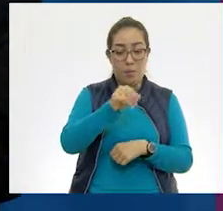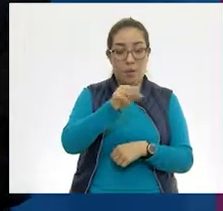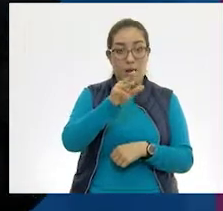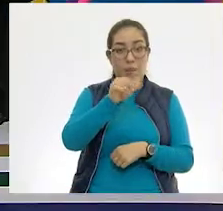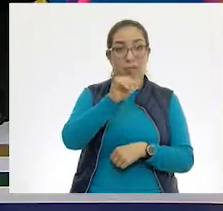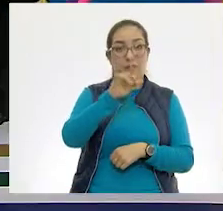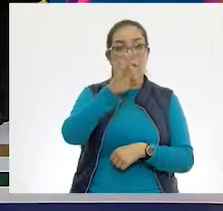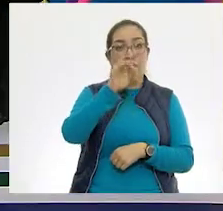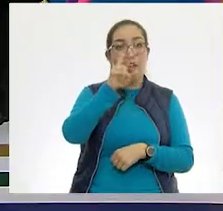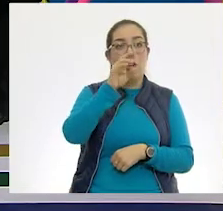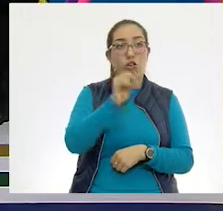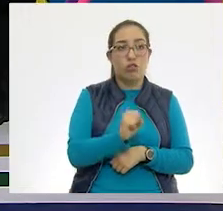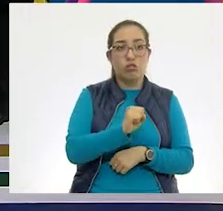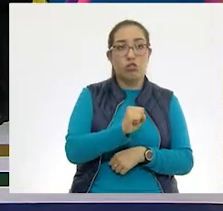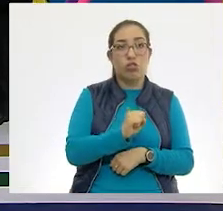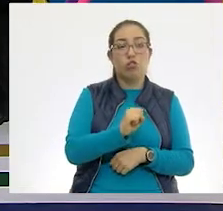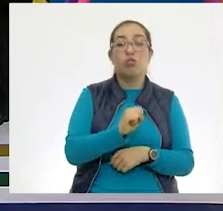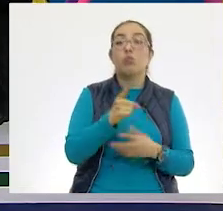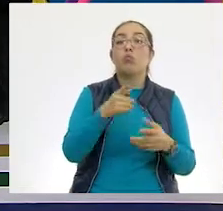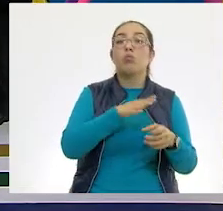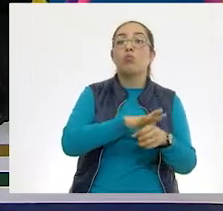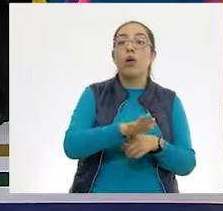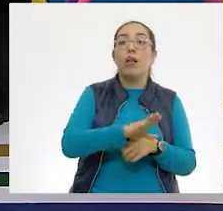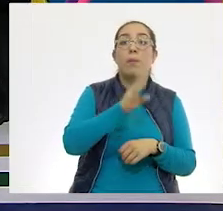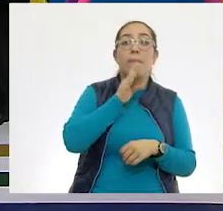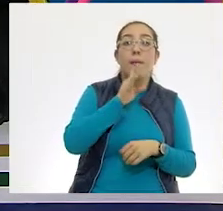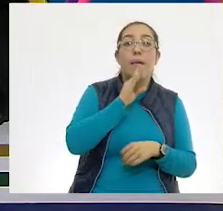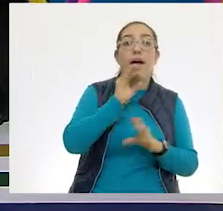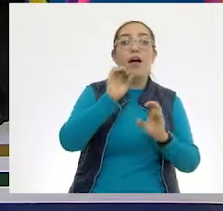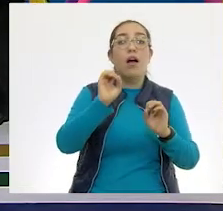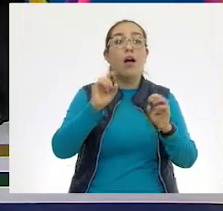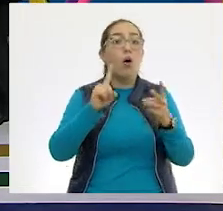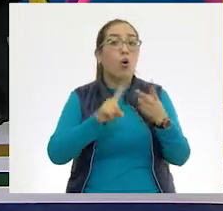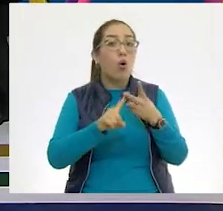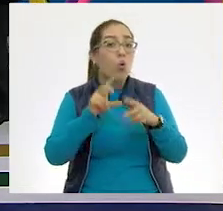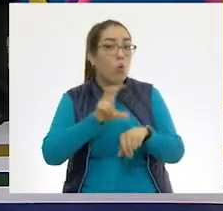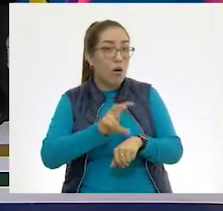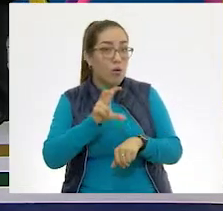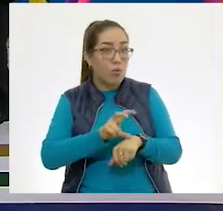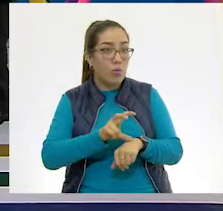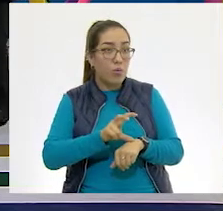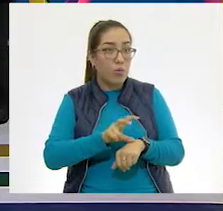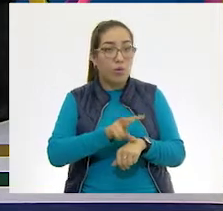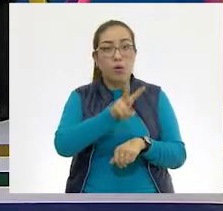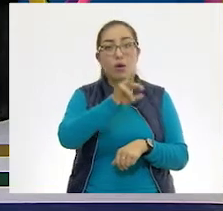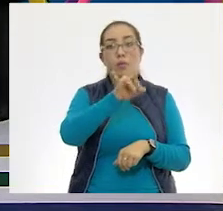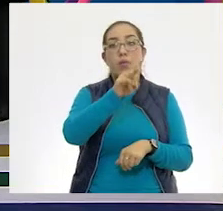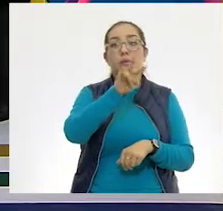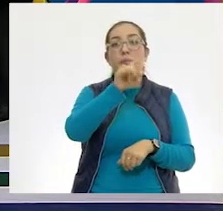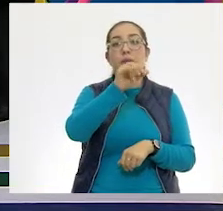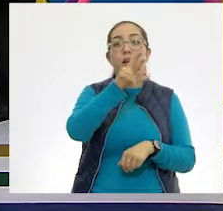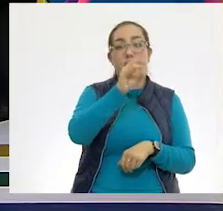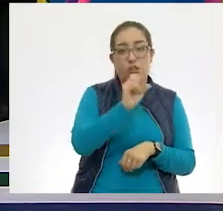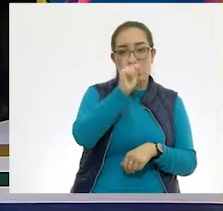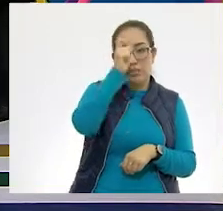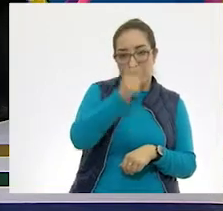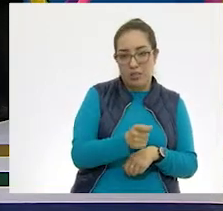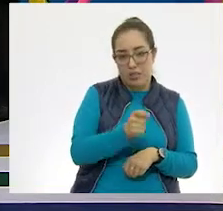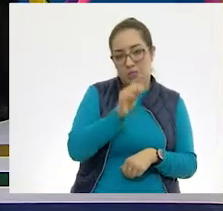son ovíparos o vivíparos. A ver. Los mamíferos son vivíparos. Perfecto, entonces me vas a ayudar, por